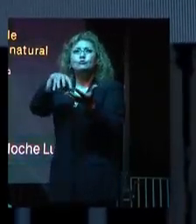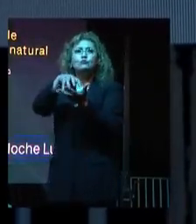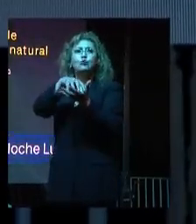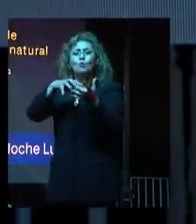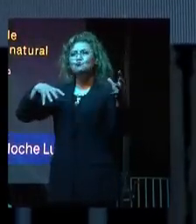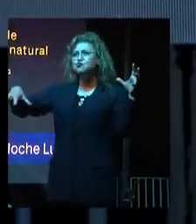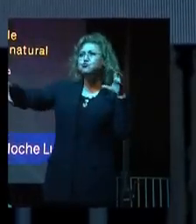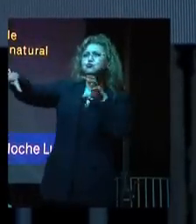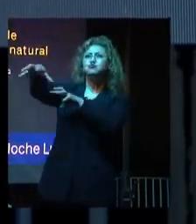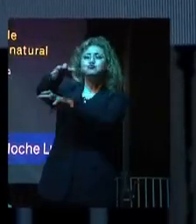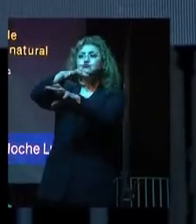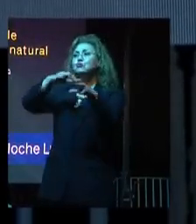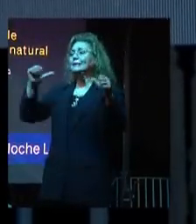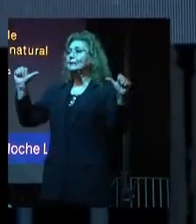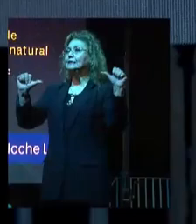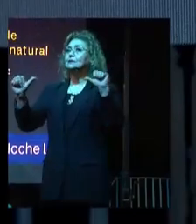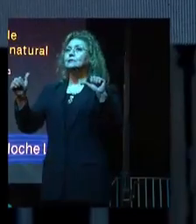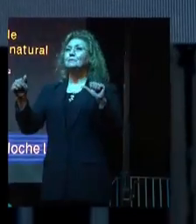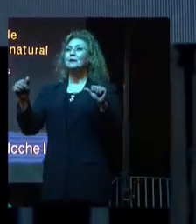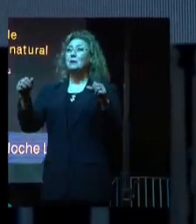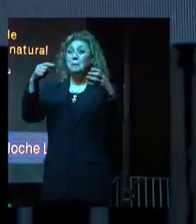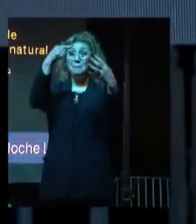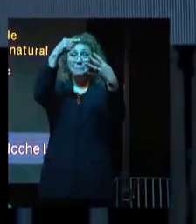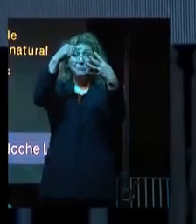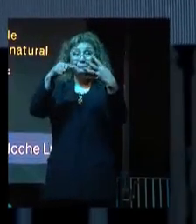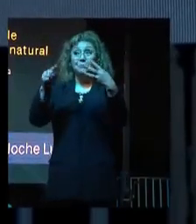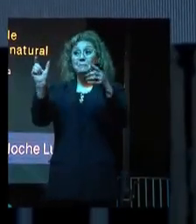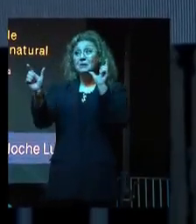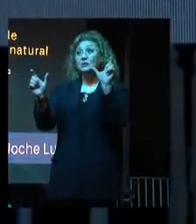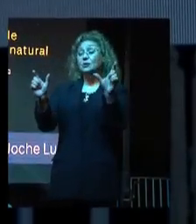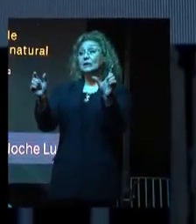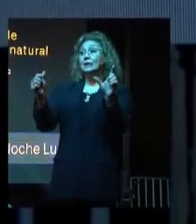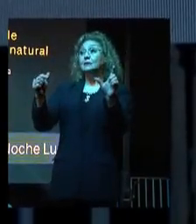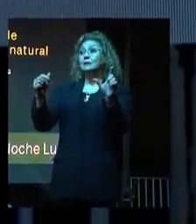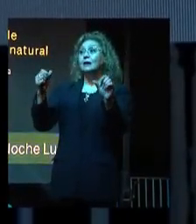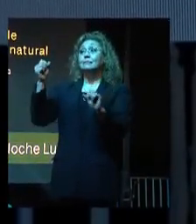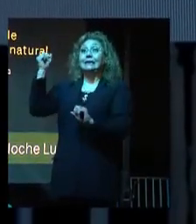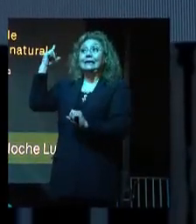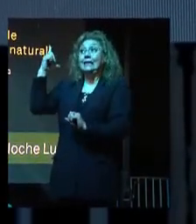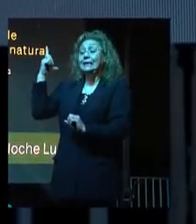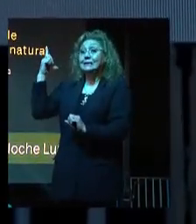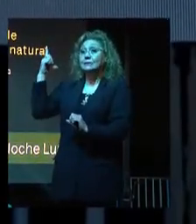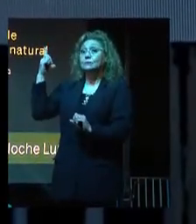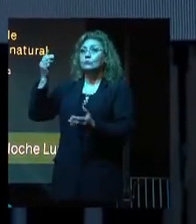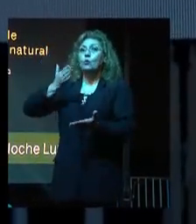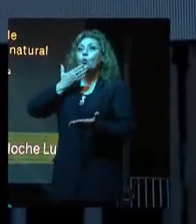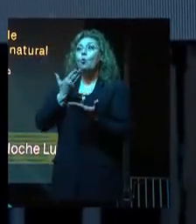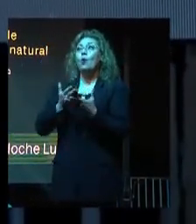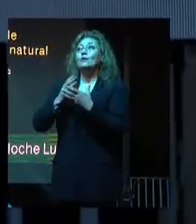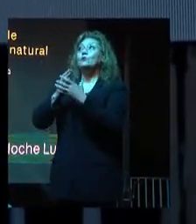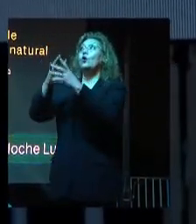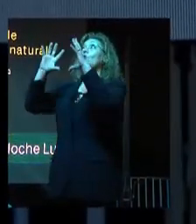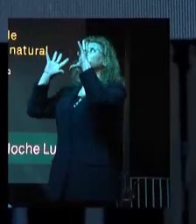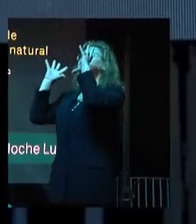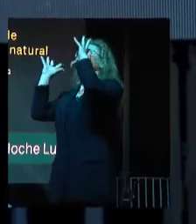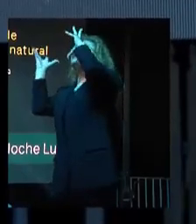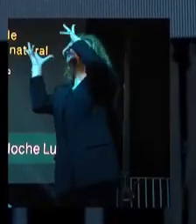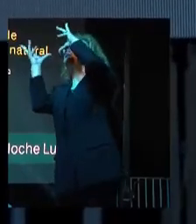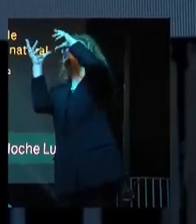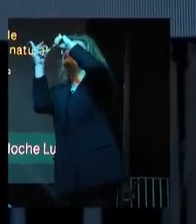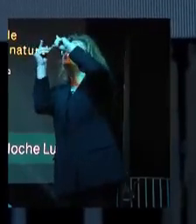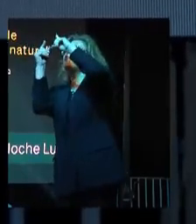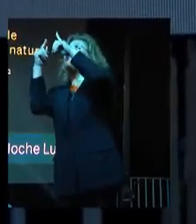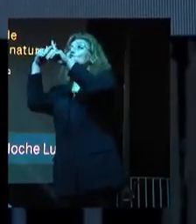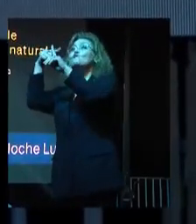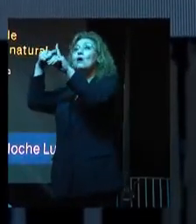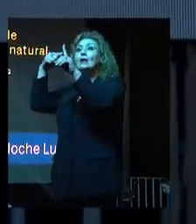caótica, yo creo que la mayoría de nosotros no se entera cuando hay luna llena, cuando hay luna en cuarto o